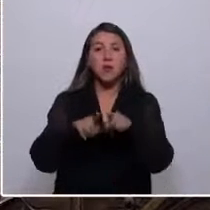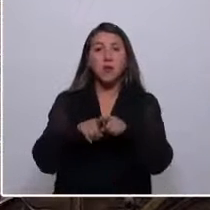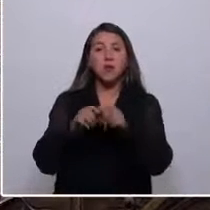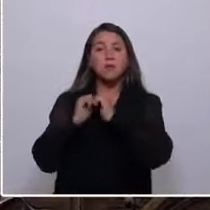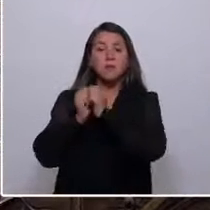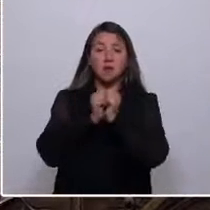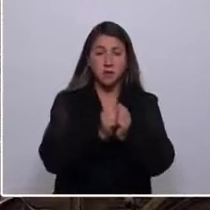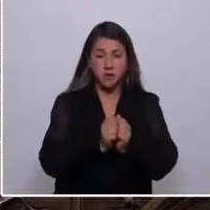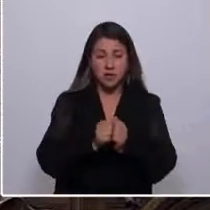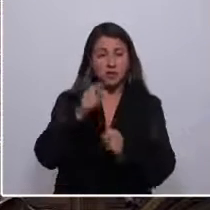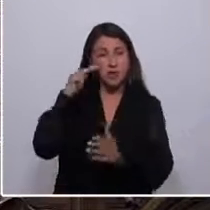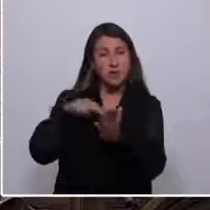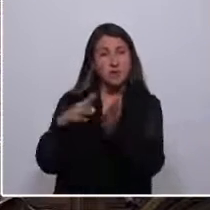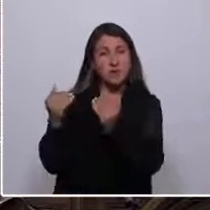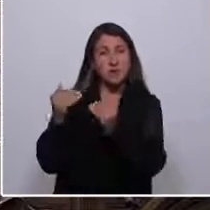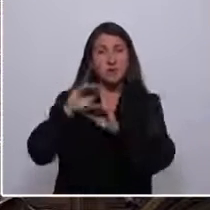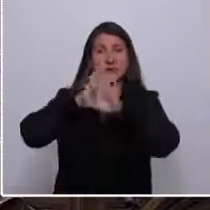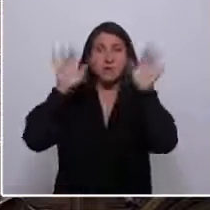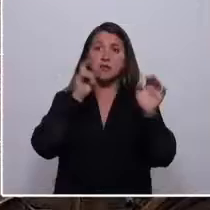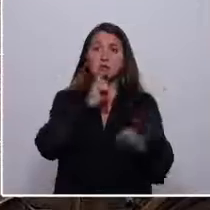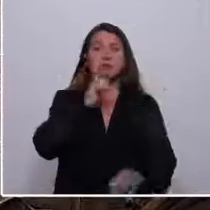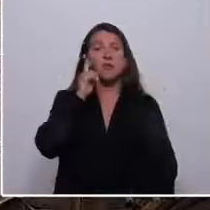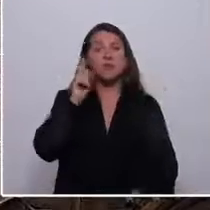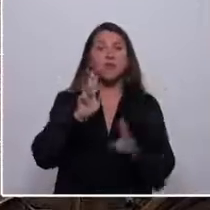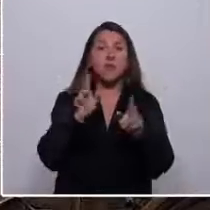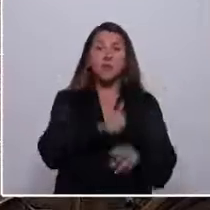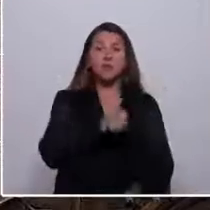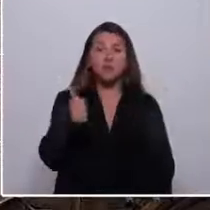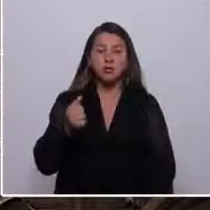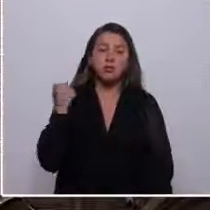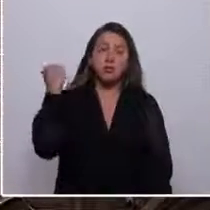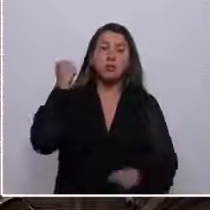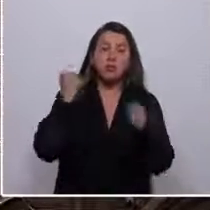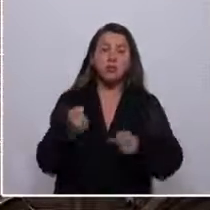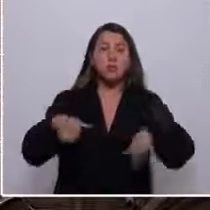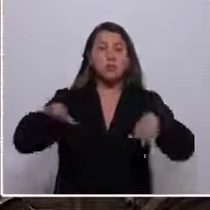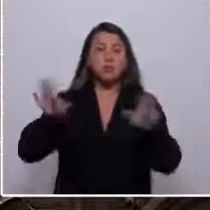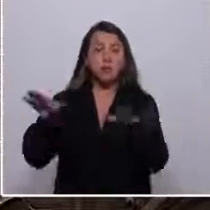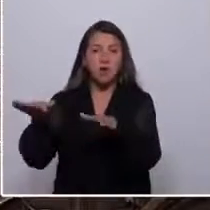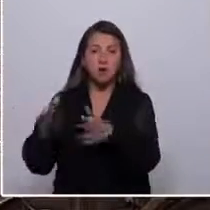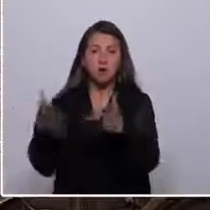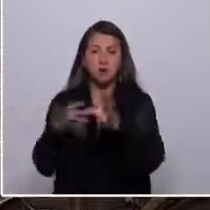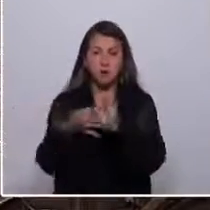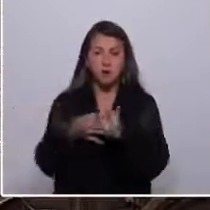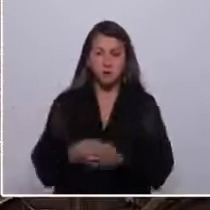revolución les dé un pedazo de cielo rojo para que todos y todas al fin podamos volar. Muchas gracias.